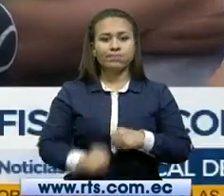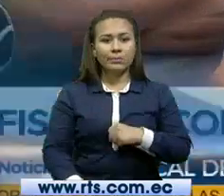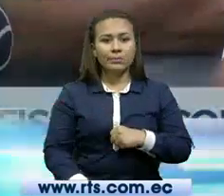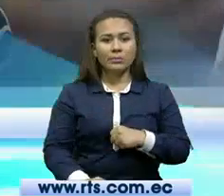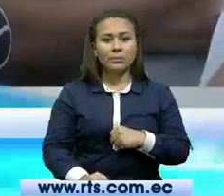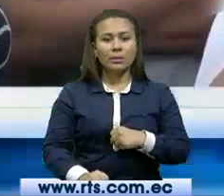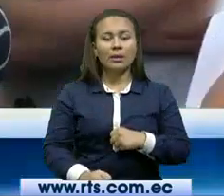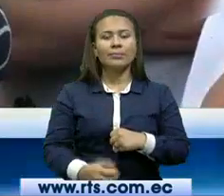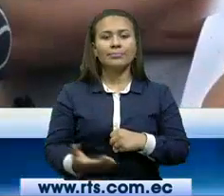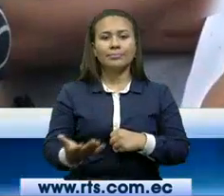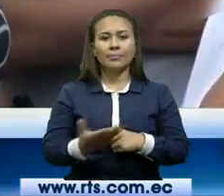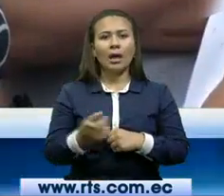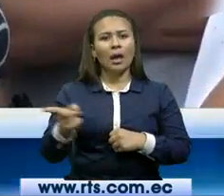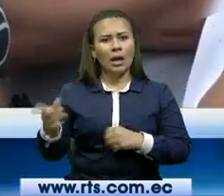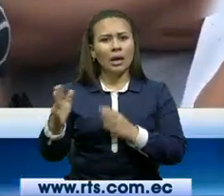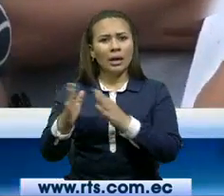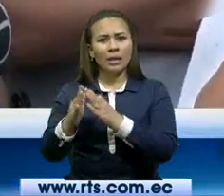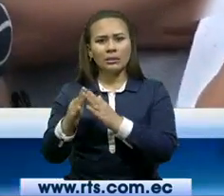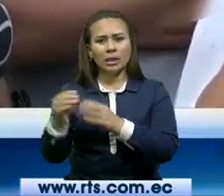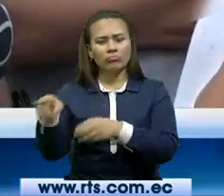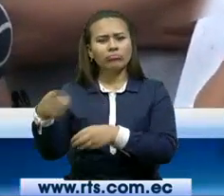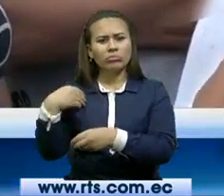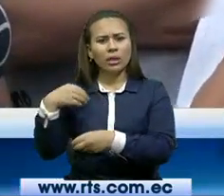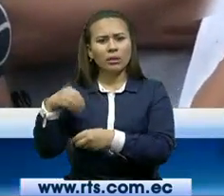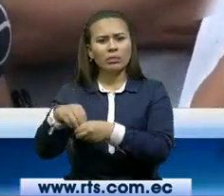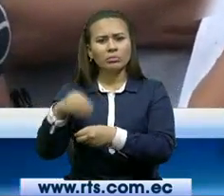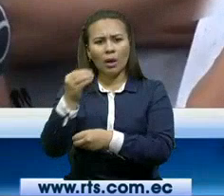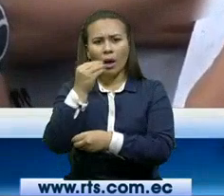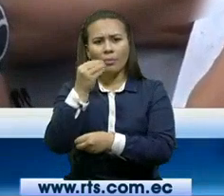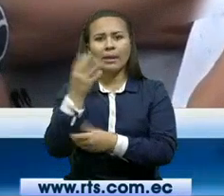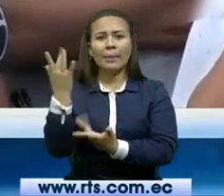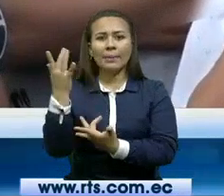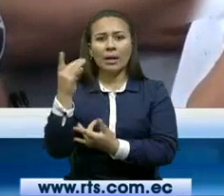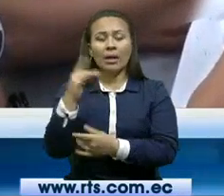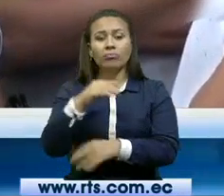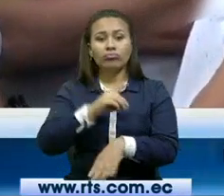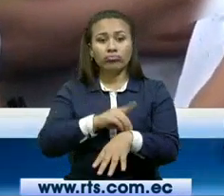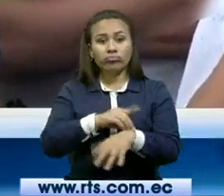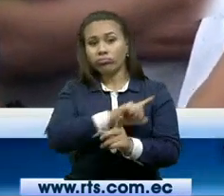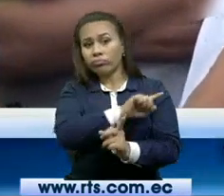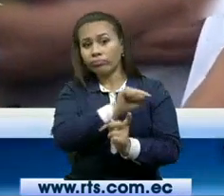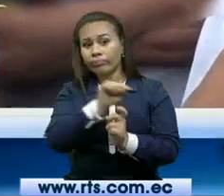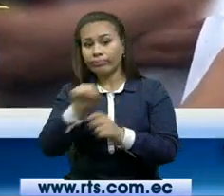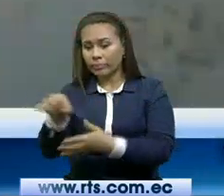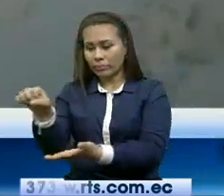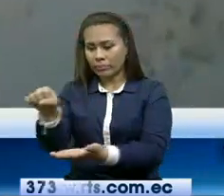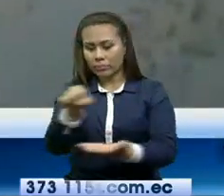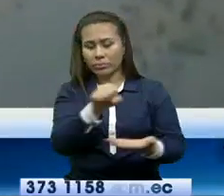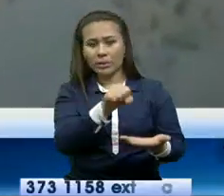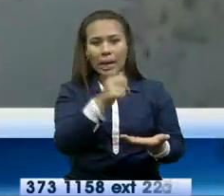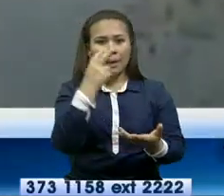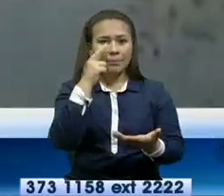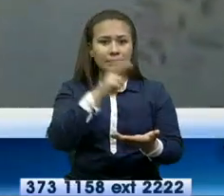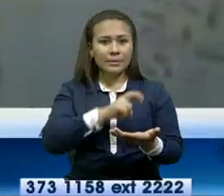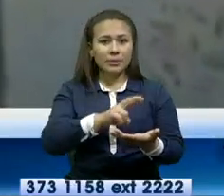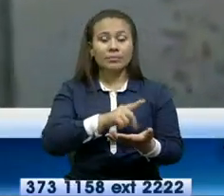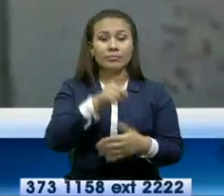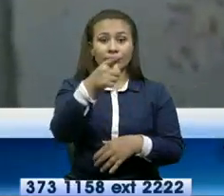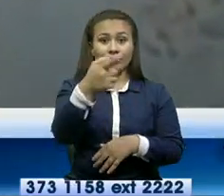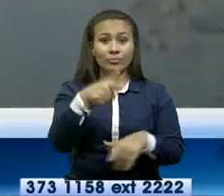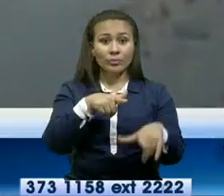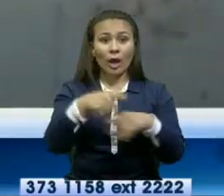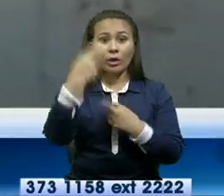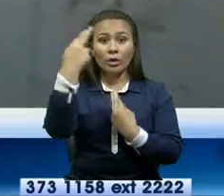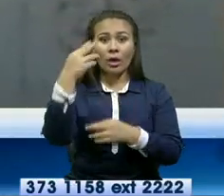encuentra todavía en el domicilio, lo cual estamos esperando que llegue la unidad de criminalística para que fije la escena. En la localidad, la